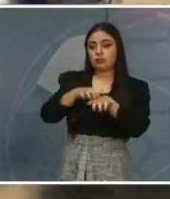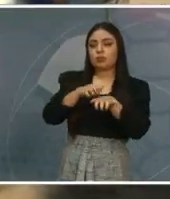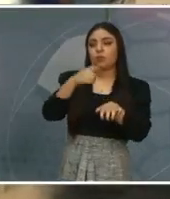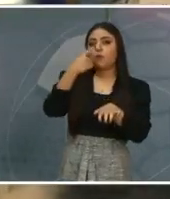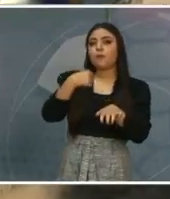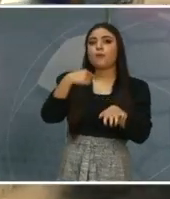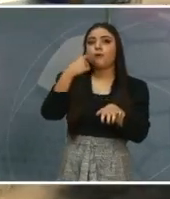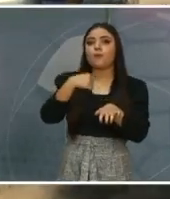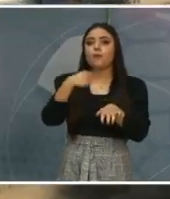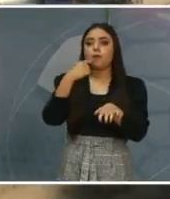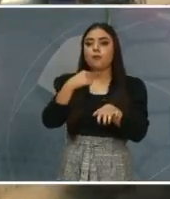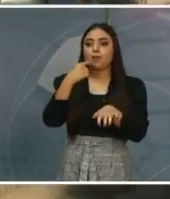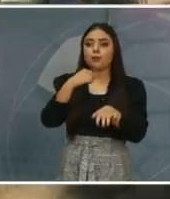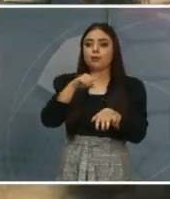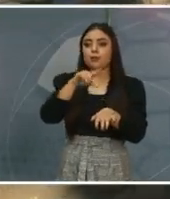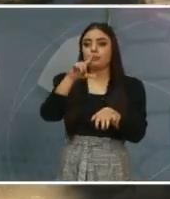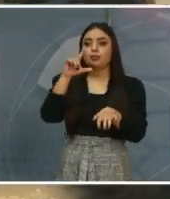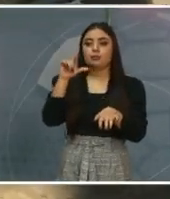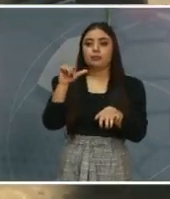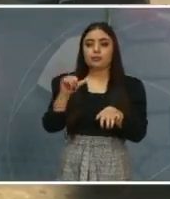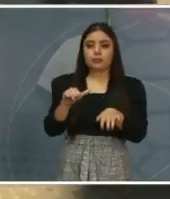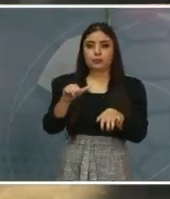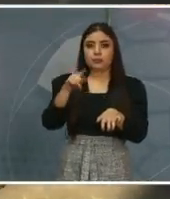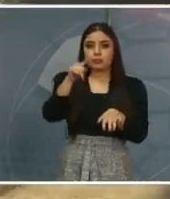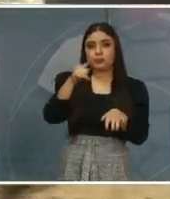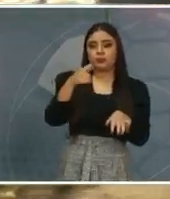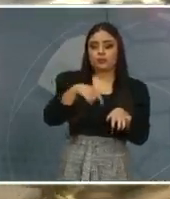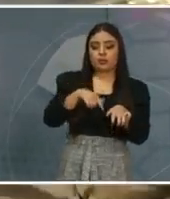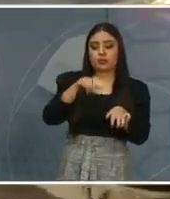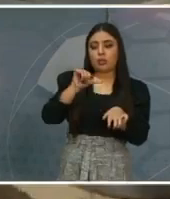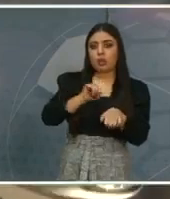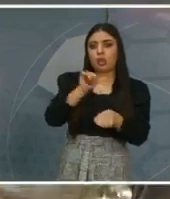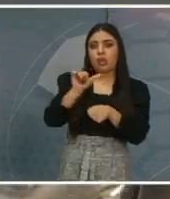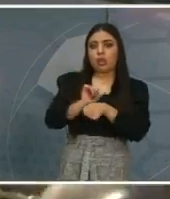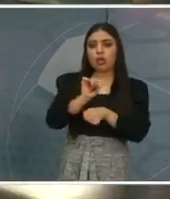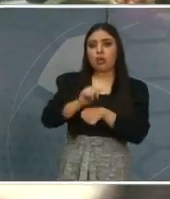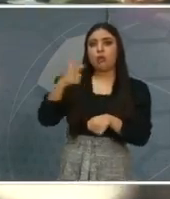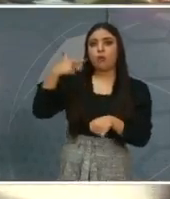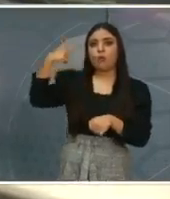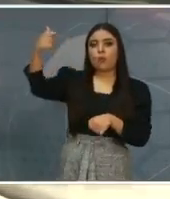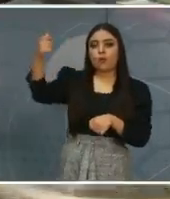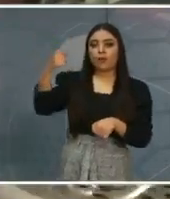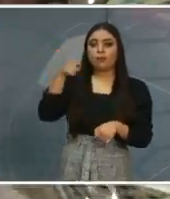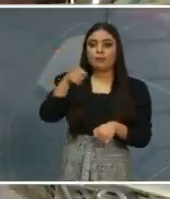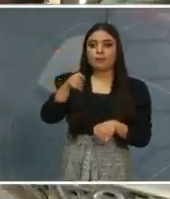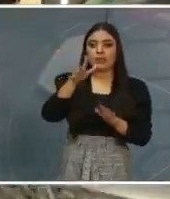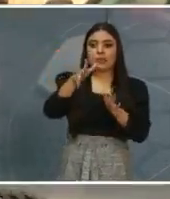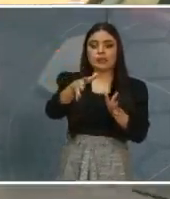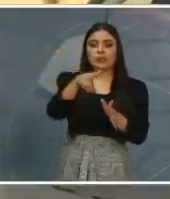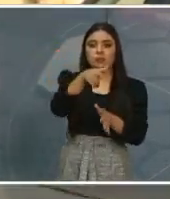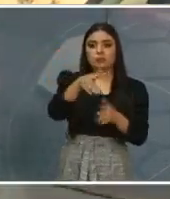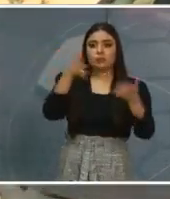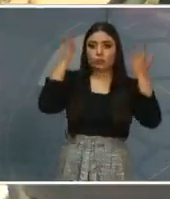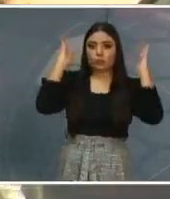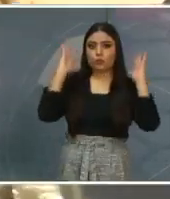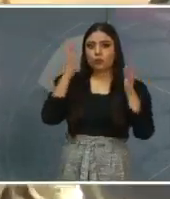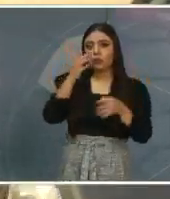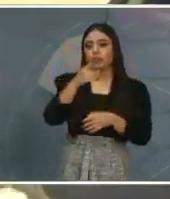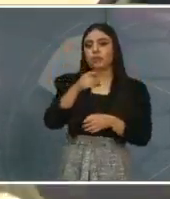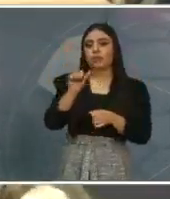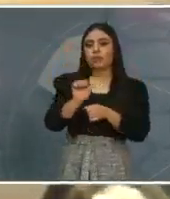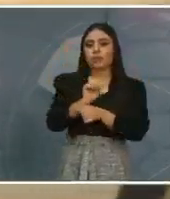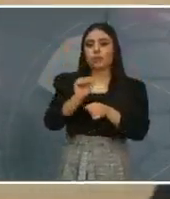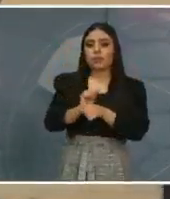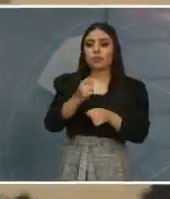bueno, luego de lo sucedido se dio a la huida. Sin embargo, bueno, pues dejó esta situación, una camioneta que se encuentra prácticamente atravesada en la vialidad